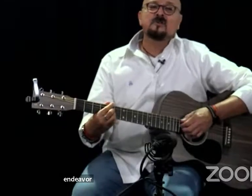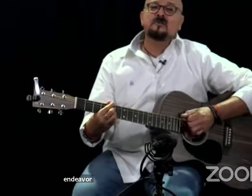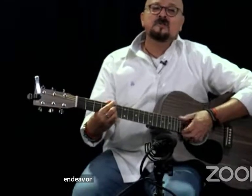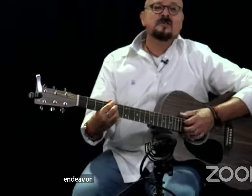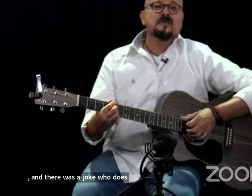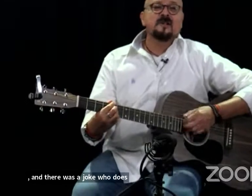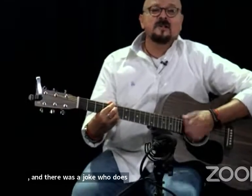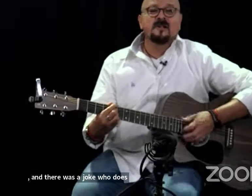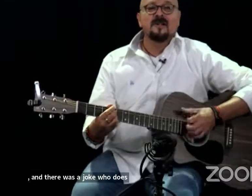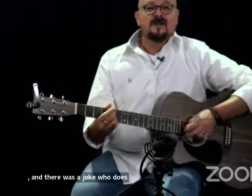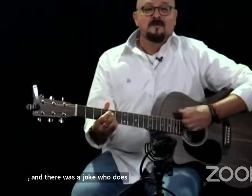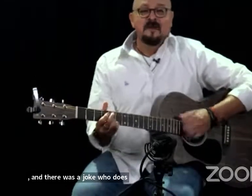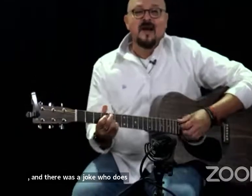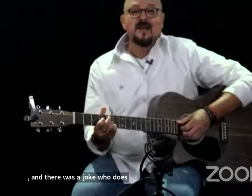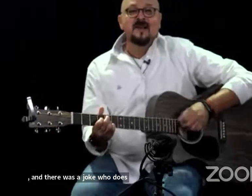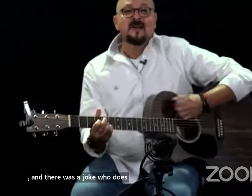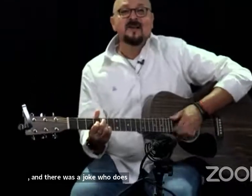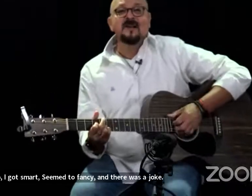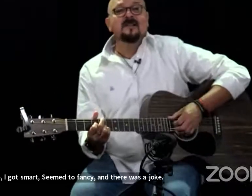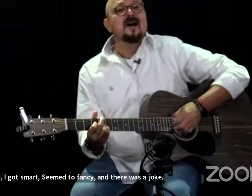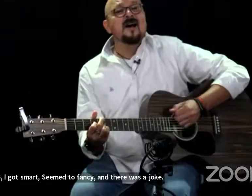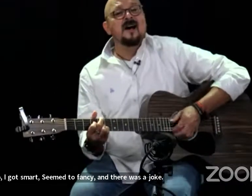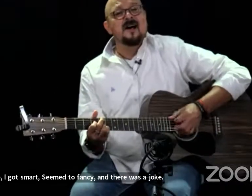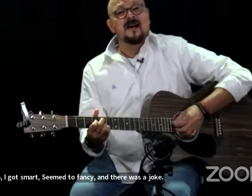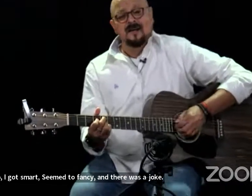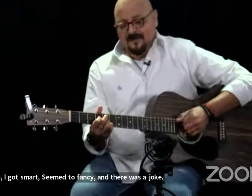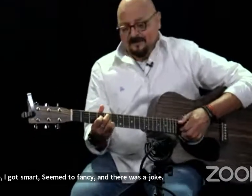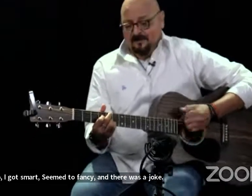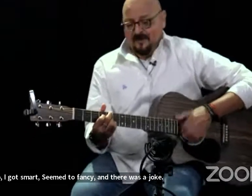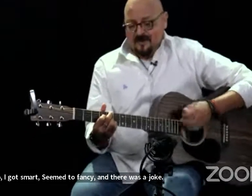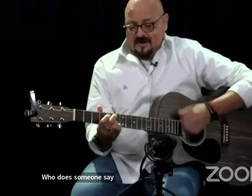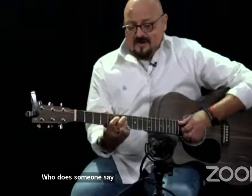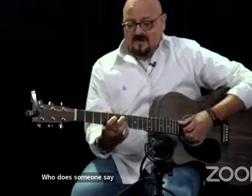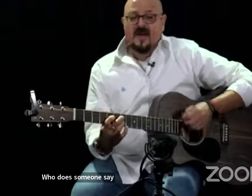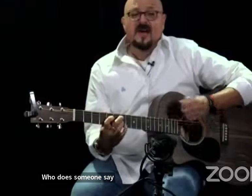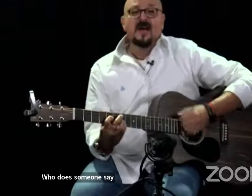Juntos somos el planeta.